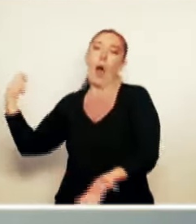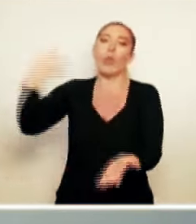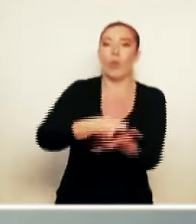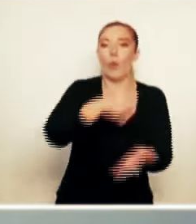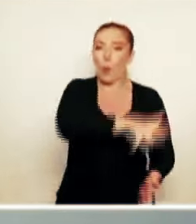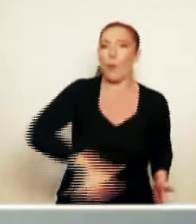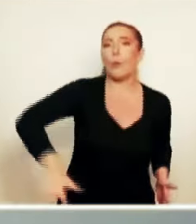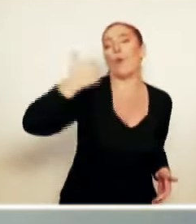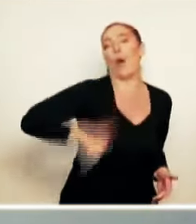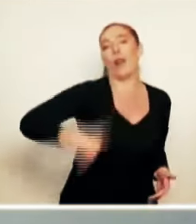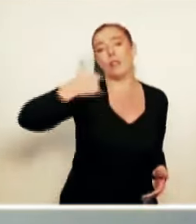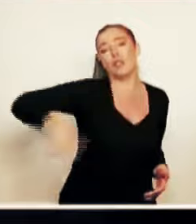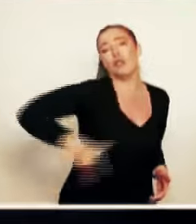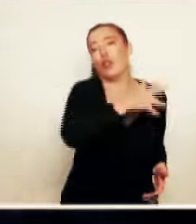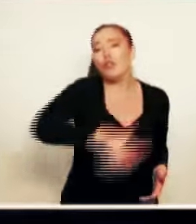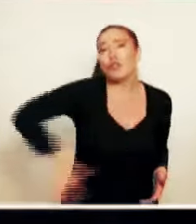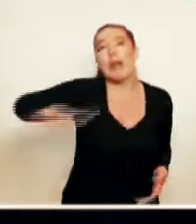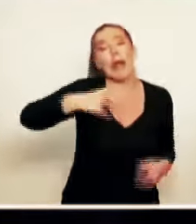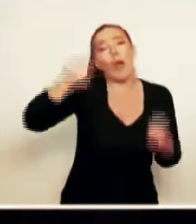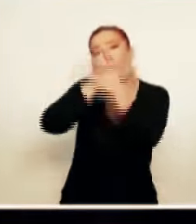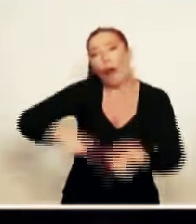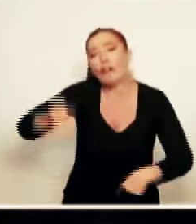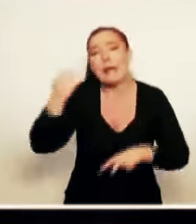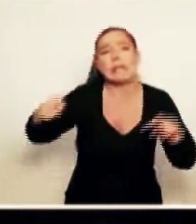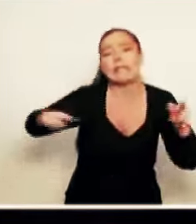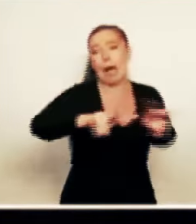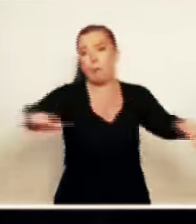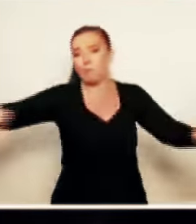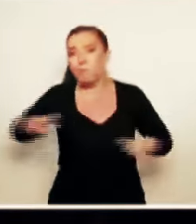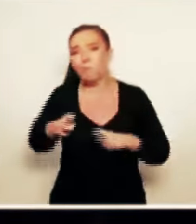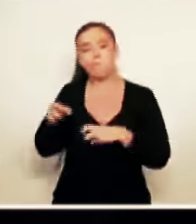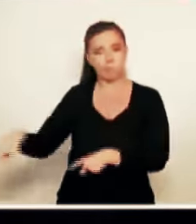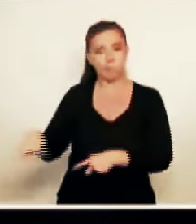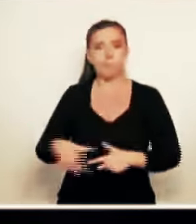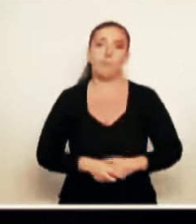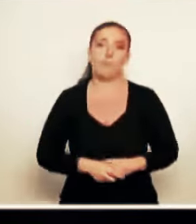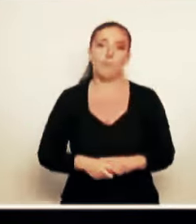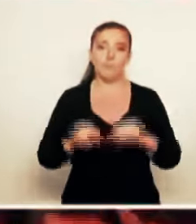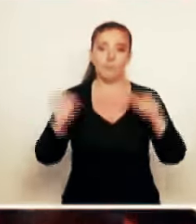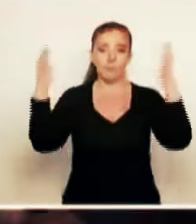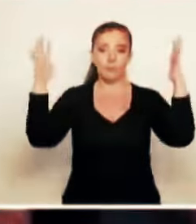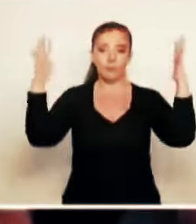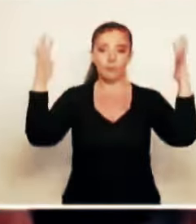pueblo argentino y a la sociedad todo lo que han recibido.